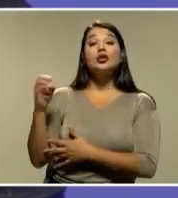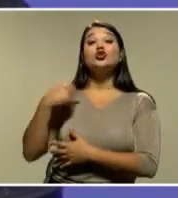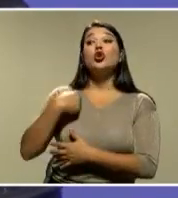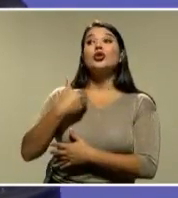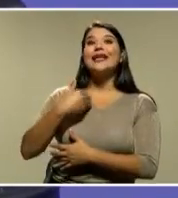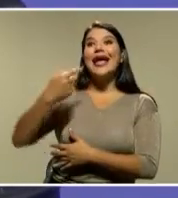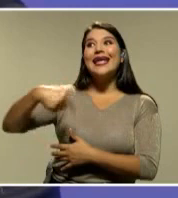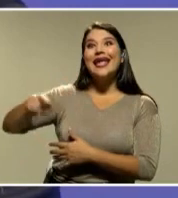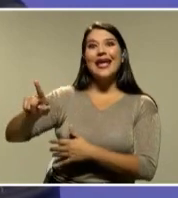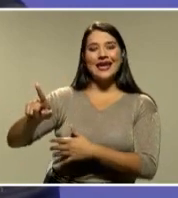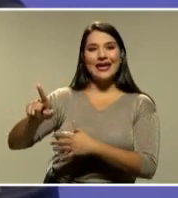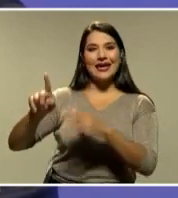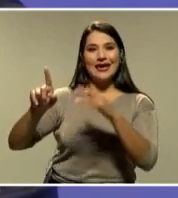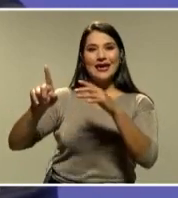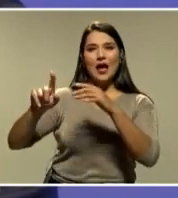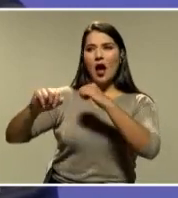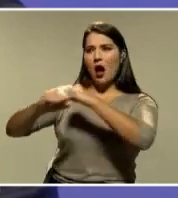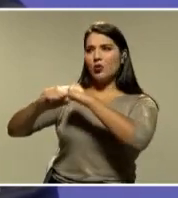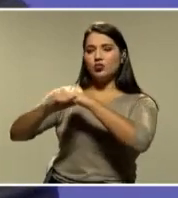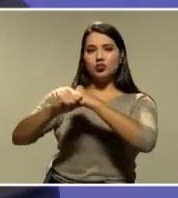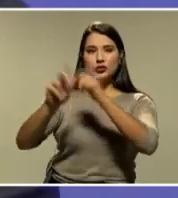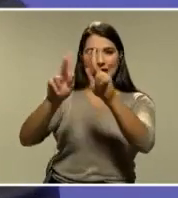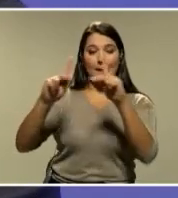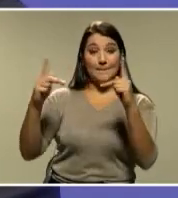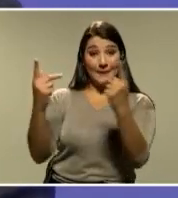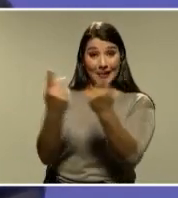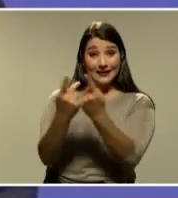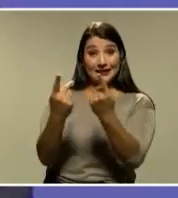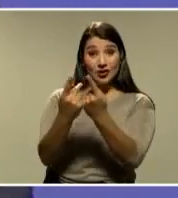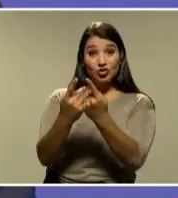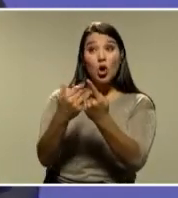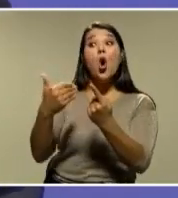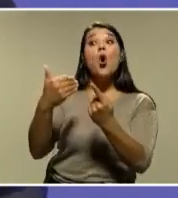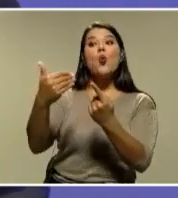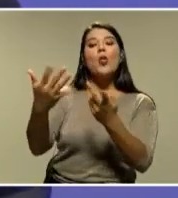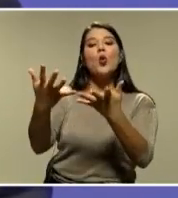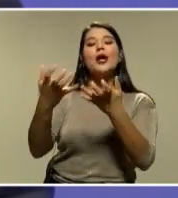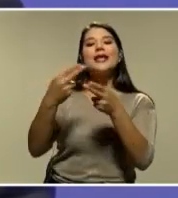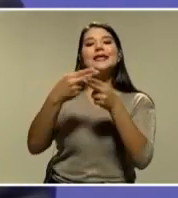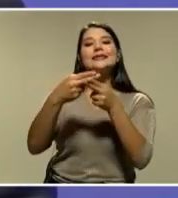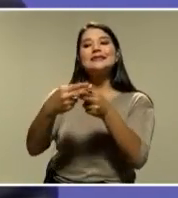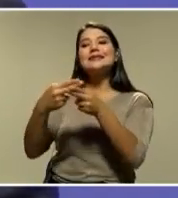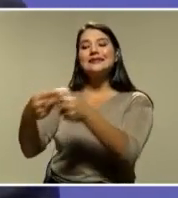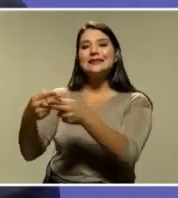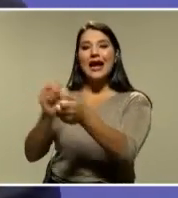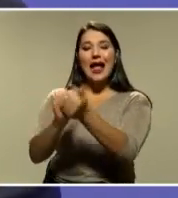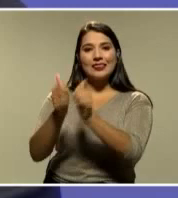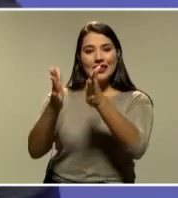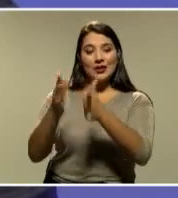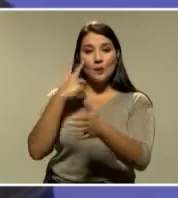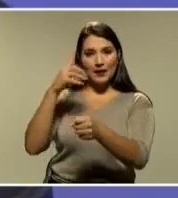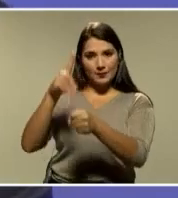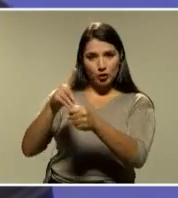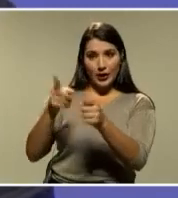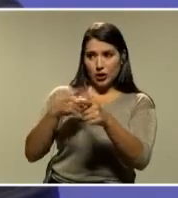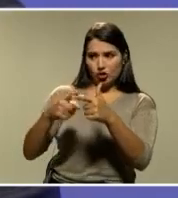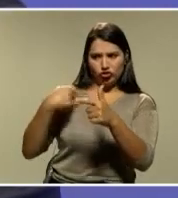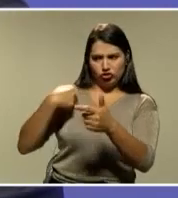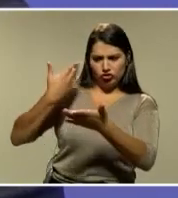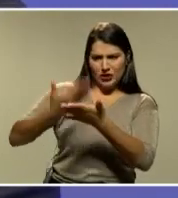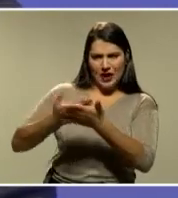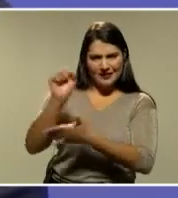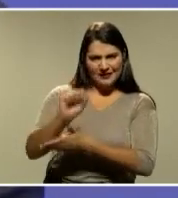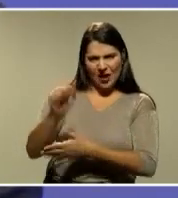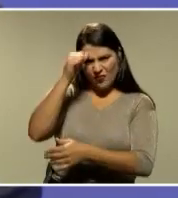cubrir asambleas de partidos cuando se iban a hacer las elecciones, las designaciones de candidatos a diputados, y uno llegaba un sábado, por ejemplo, recuerdo